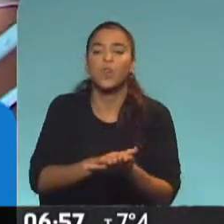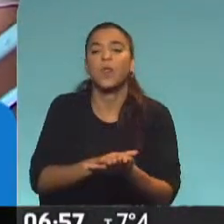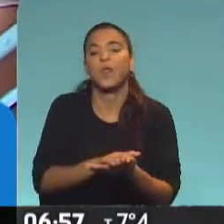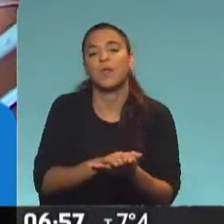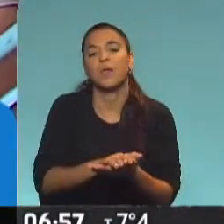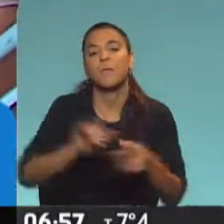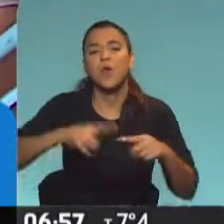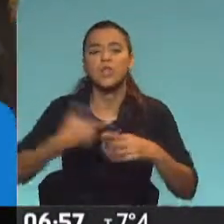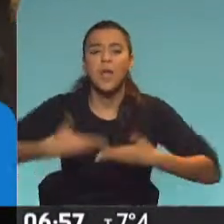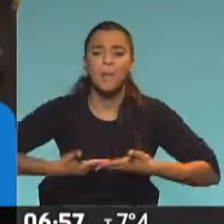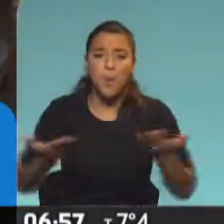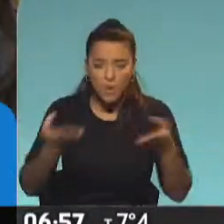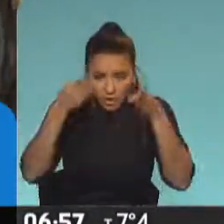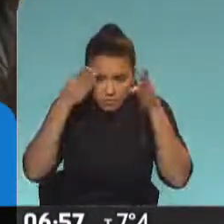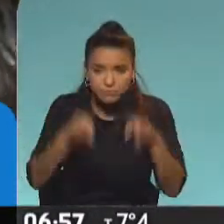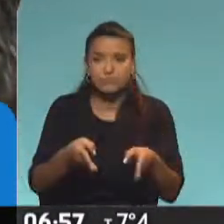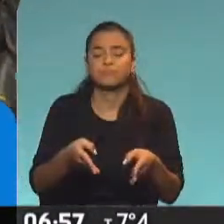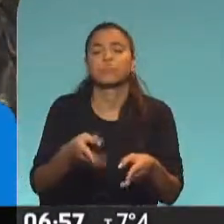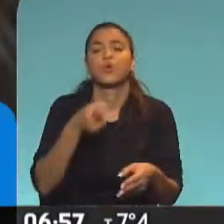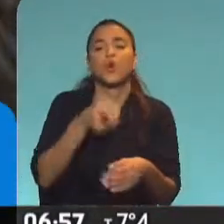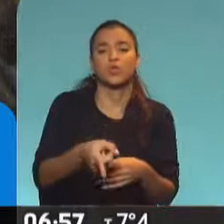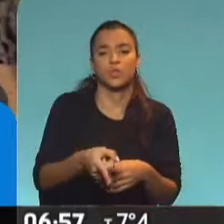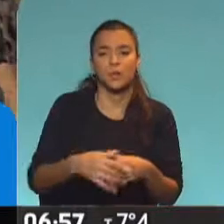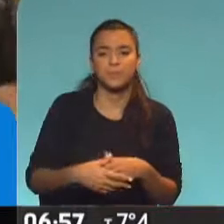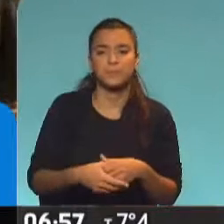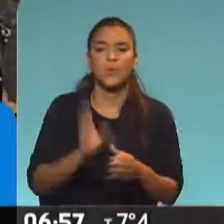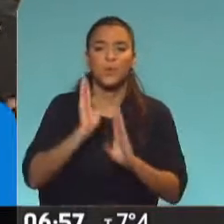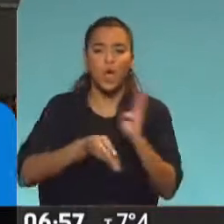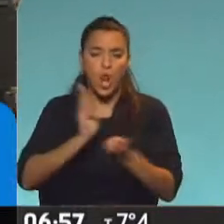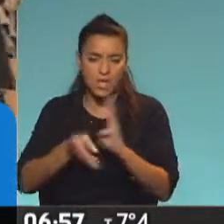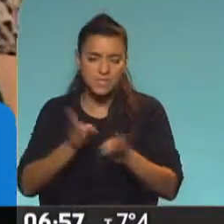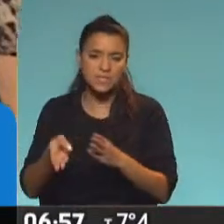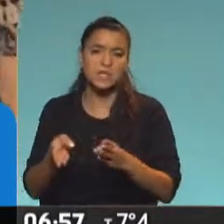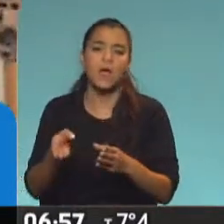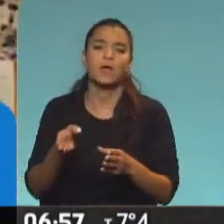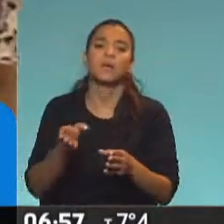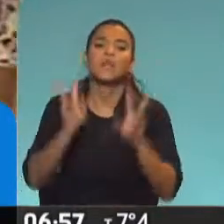políticas públicas dirigidas a enfrentar la violencia por